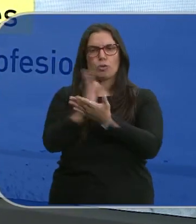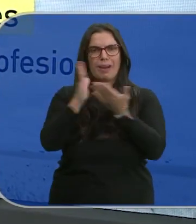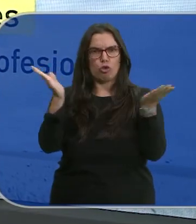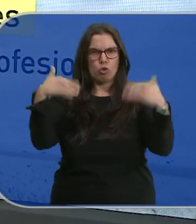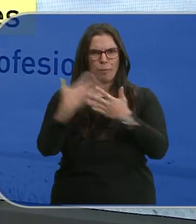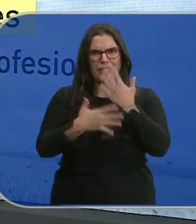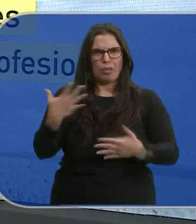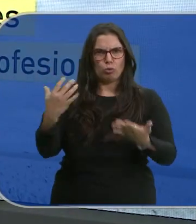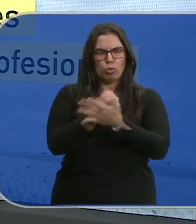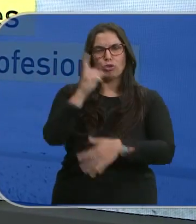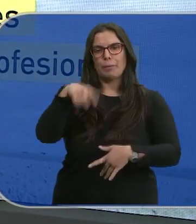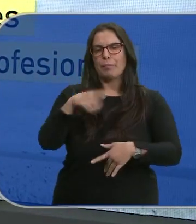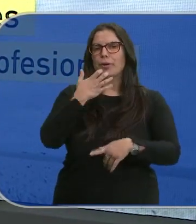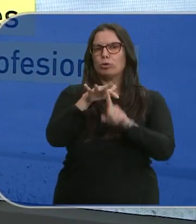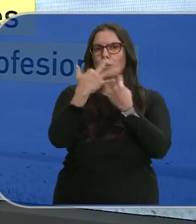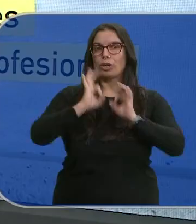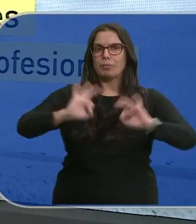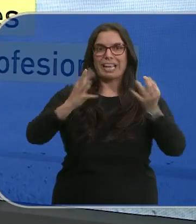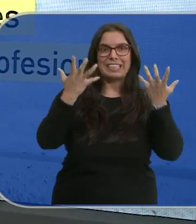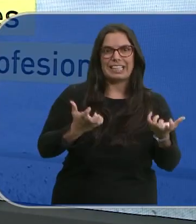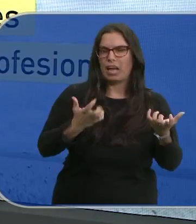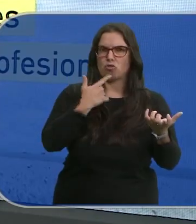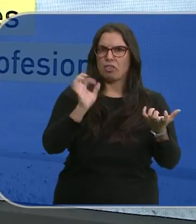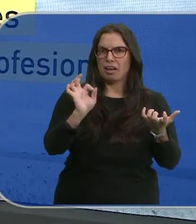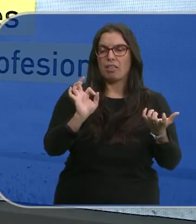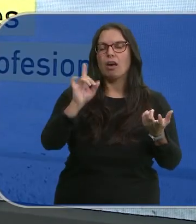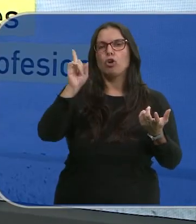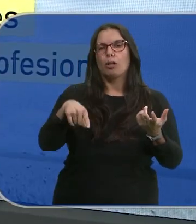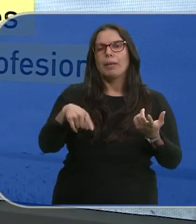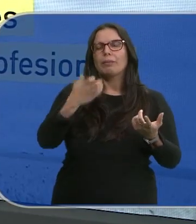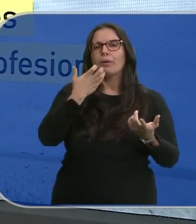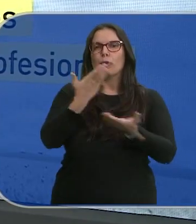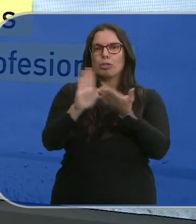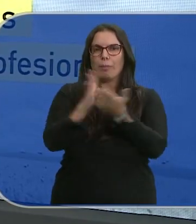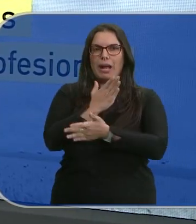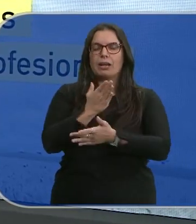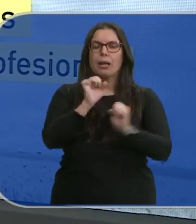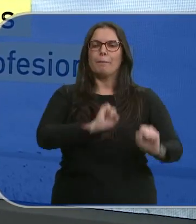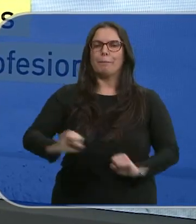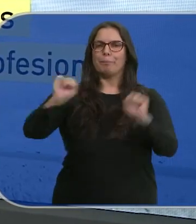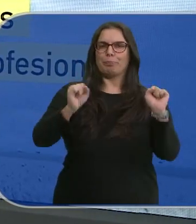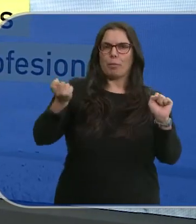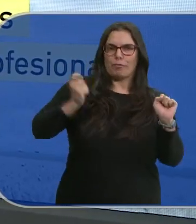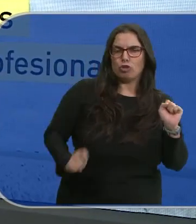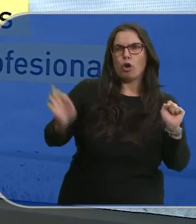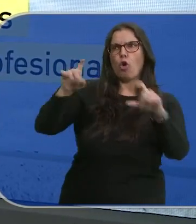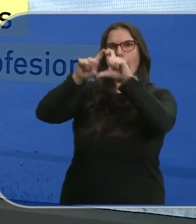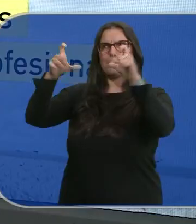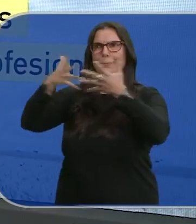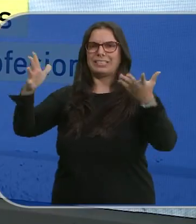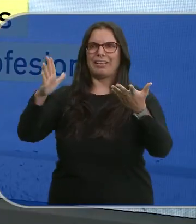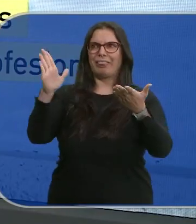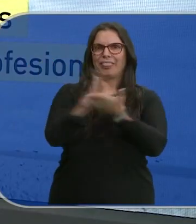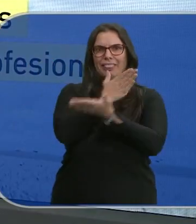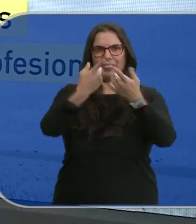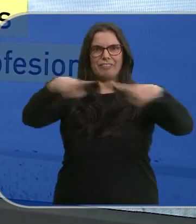para situaciones especiales, como la sequía, por ejemplo, ni defiende al agricultor profesional y local frente a empresas y grandes corporaciones.